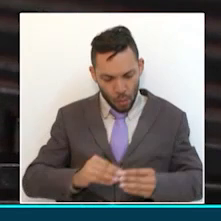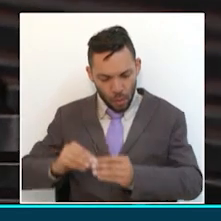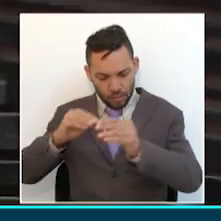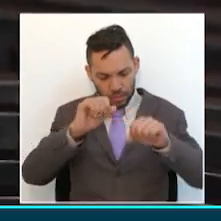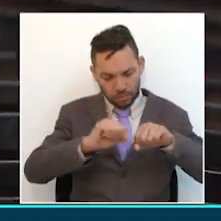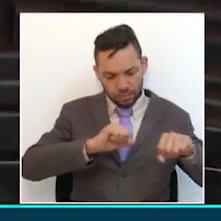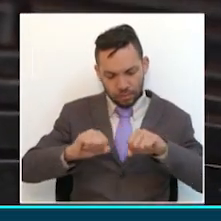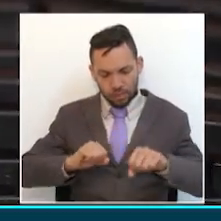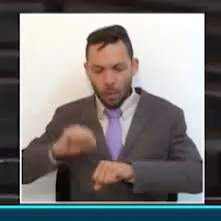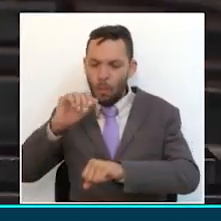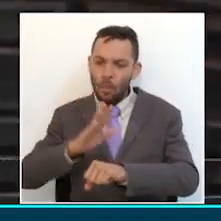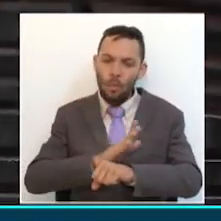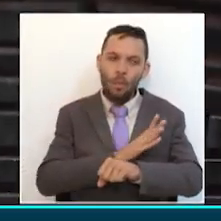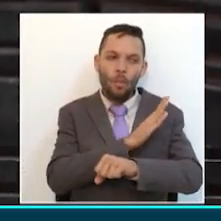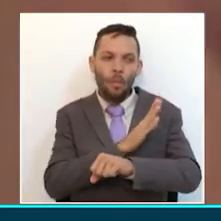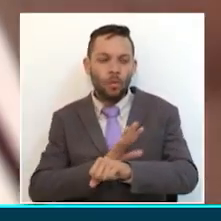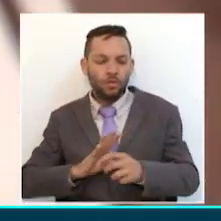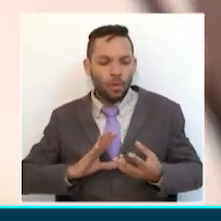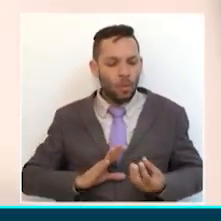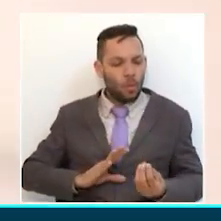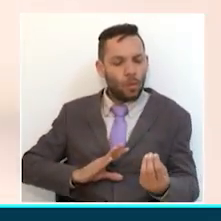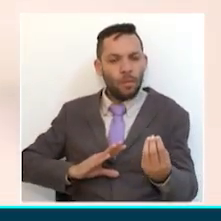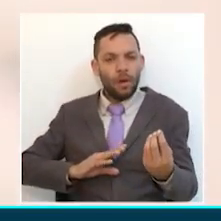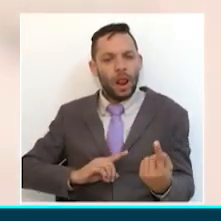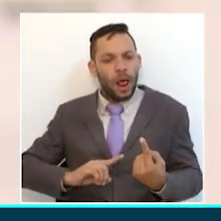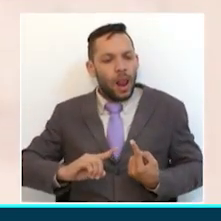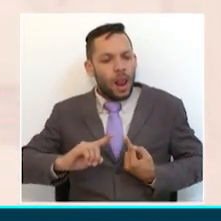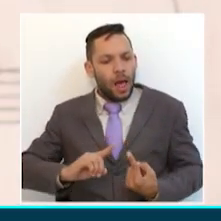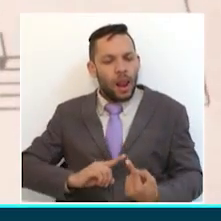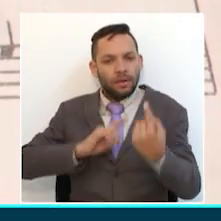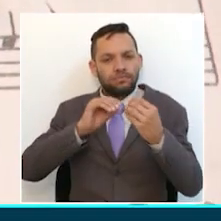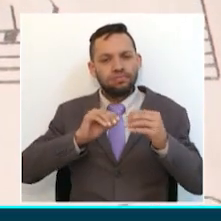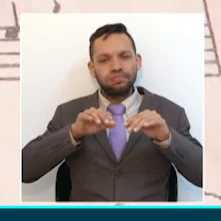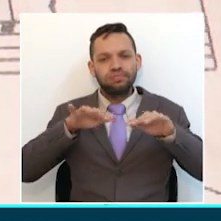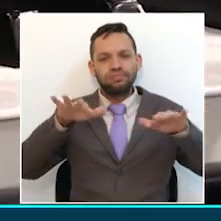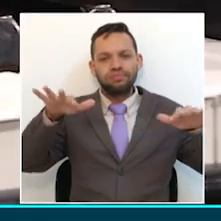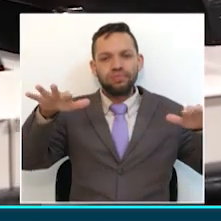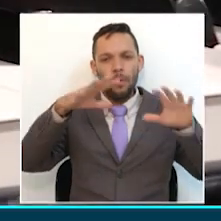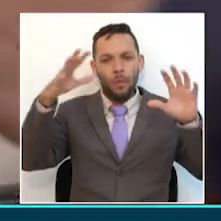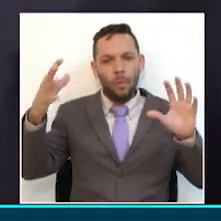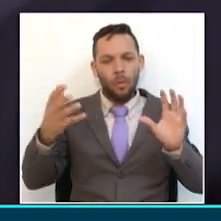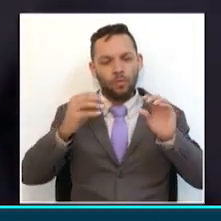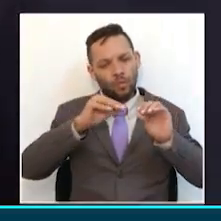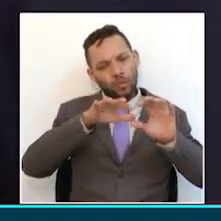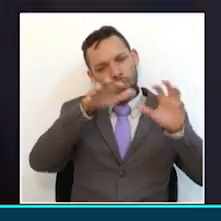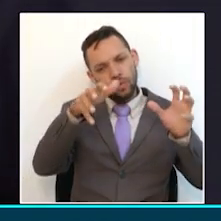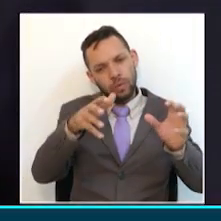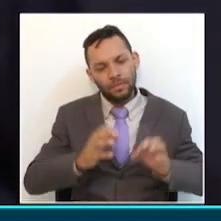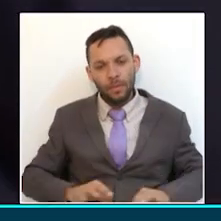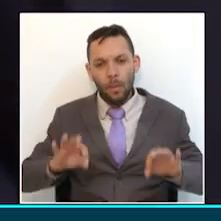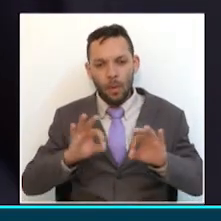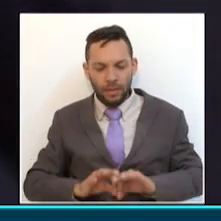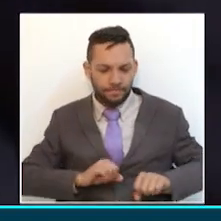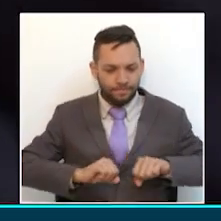de tango, los temas y cómo evolucionó el tango a través de los años, ¿no es cierto? Por eso termino con